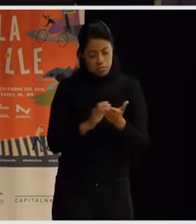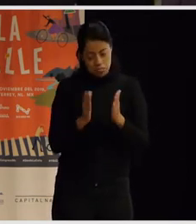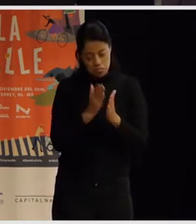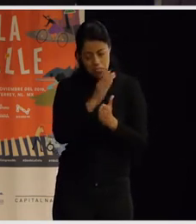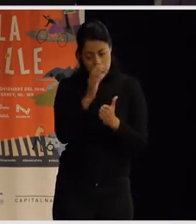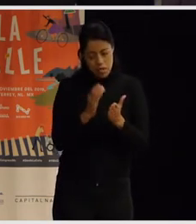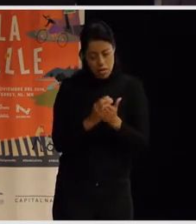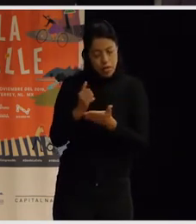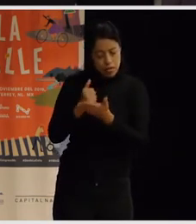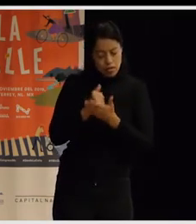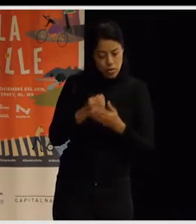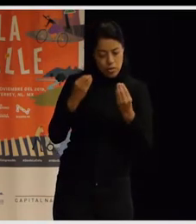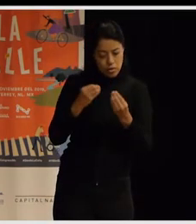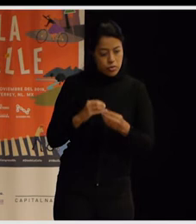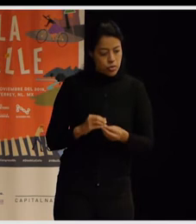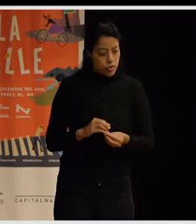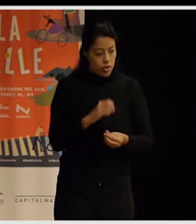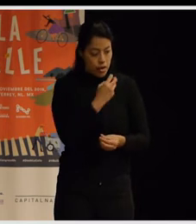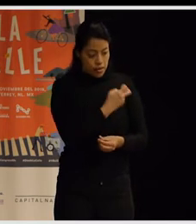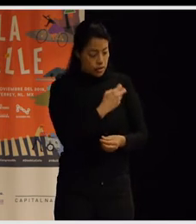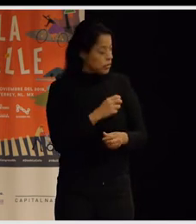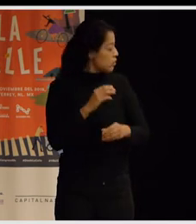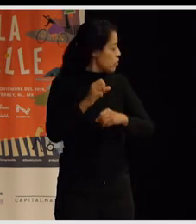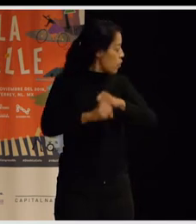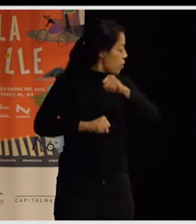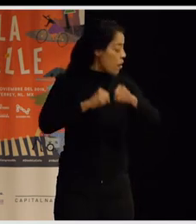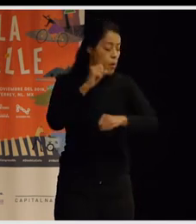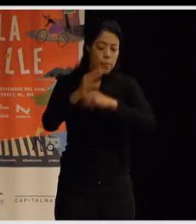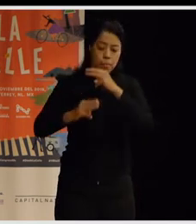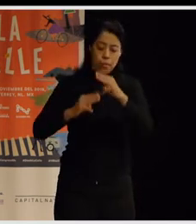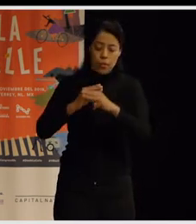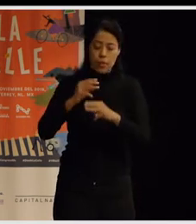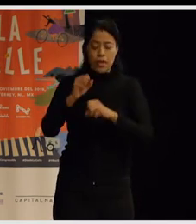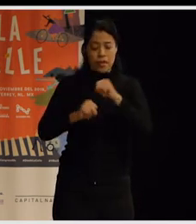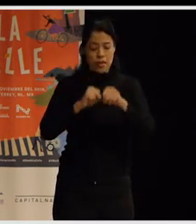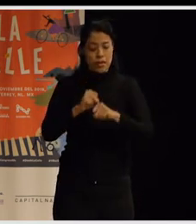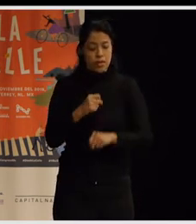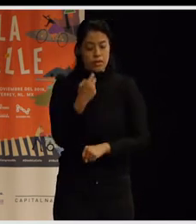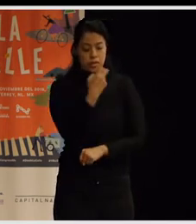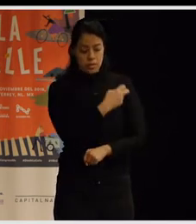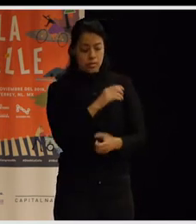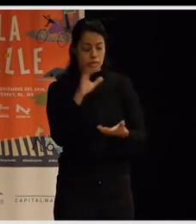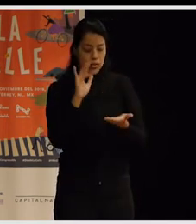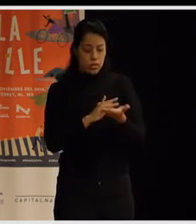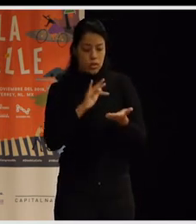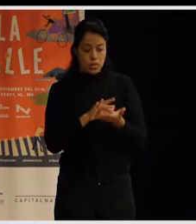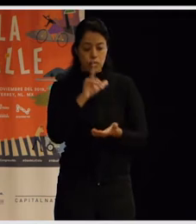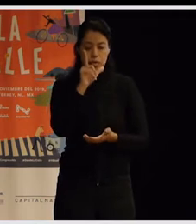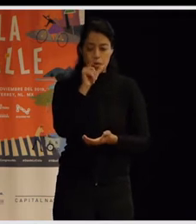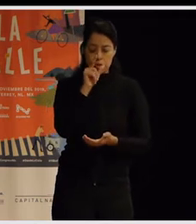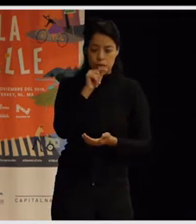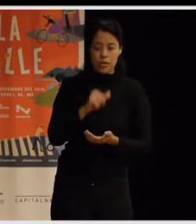ayuda mucho la siguiente por bis estos son las ruedas del día mundial de la bicicleta normalmente no tengo sellos de tránsito y creemos que es esa